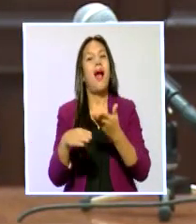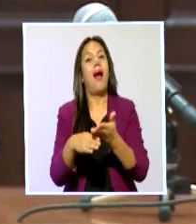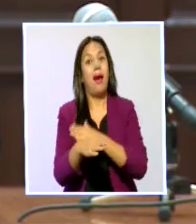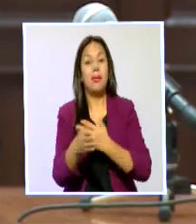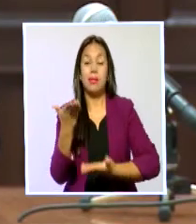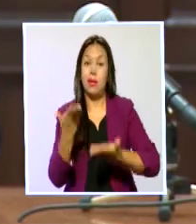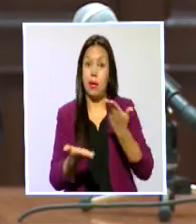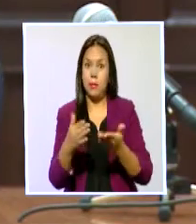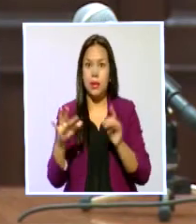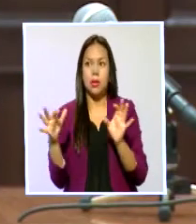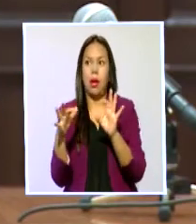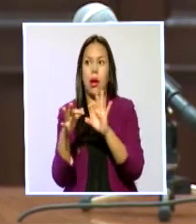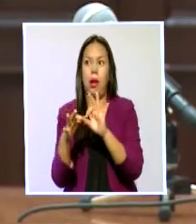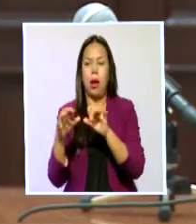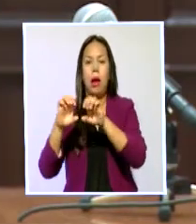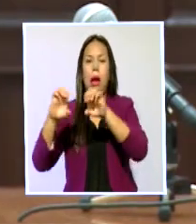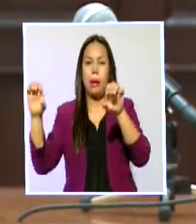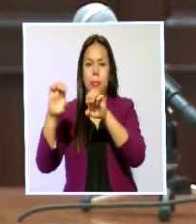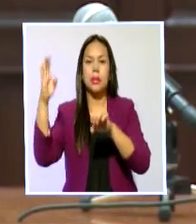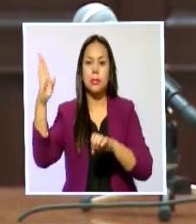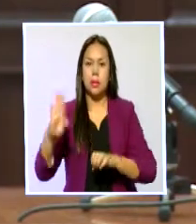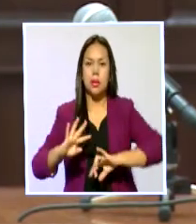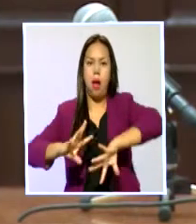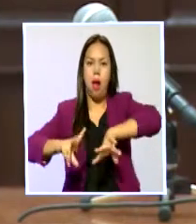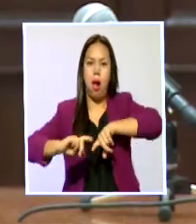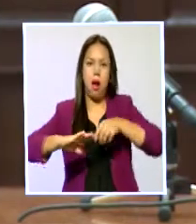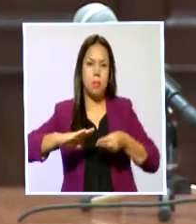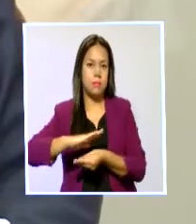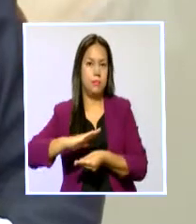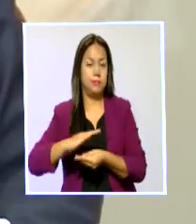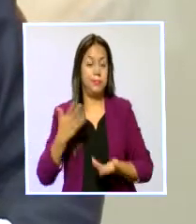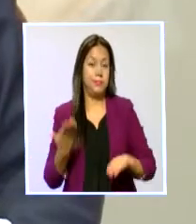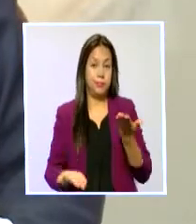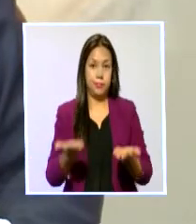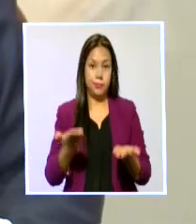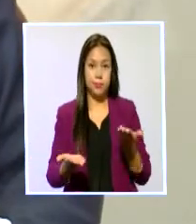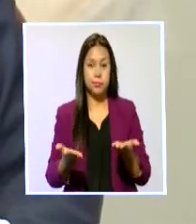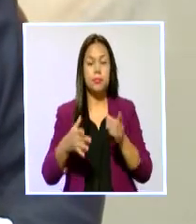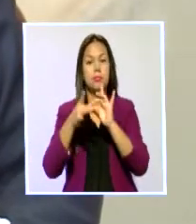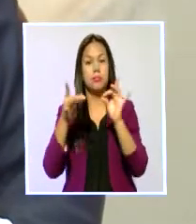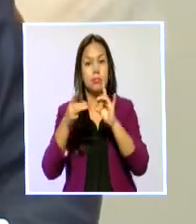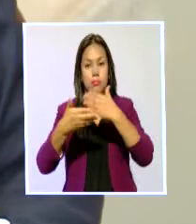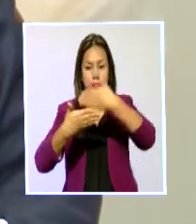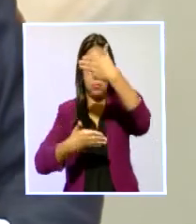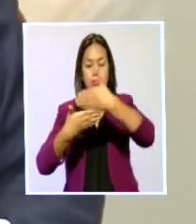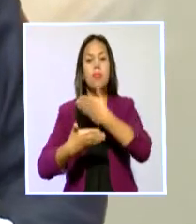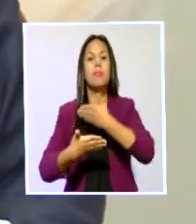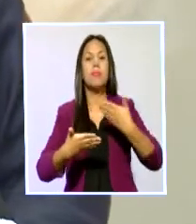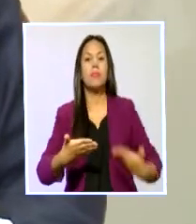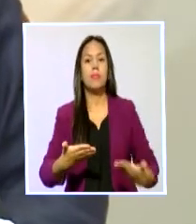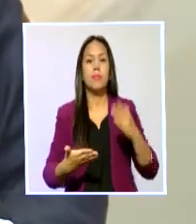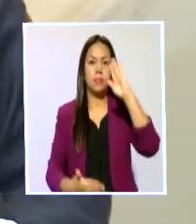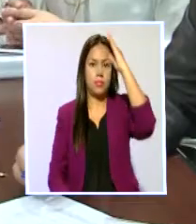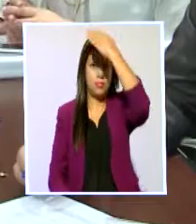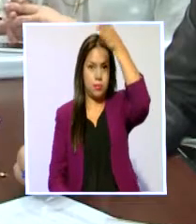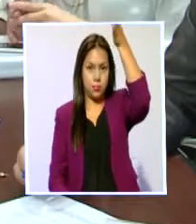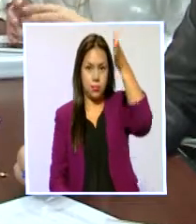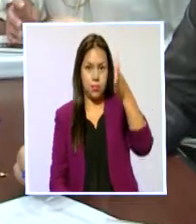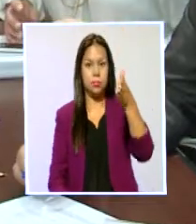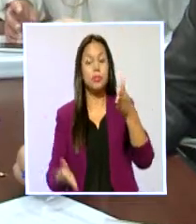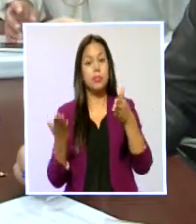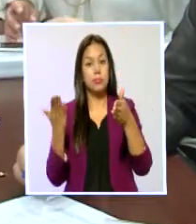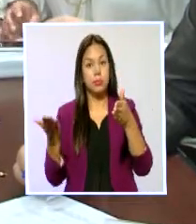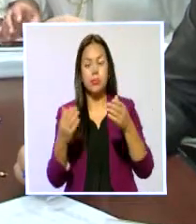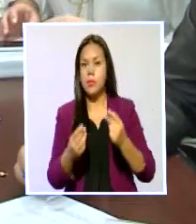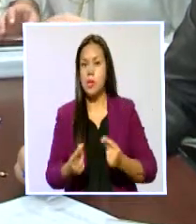ilícita alrededor del caso Odebrecht. El documento lo conoció el presidente de la Asamblea Nacional, José Serrano, quien